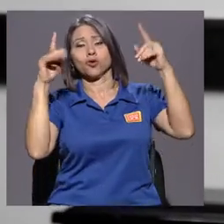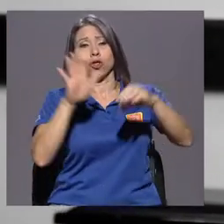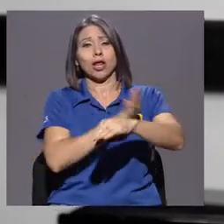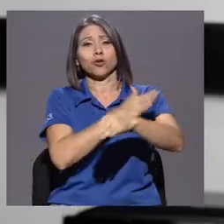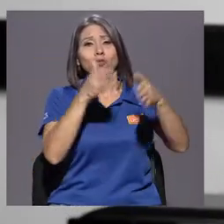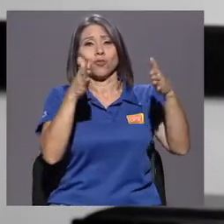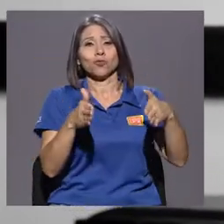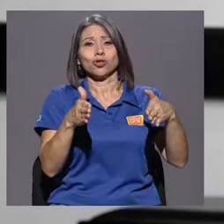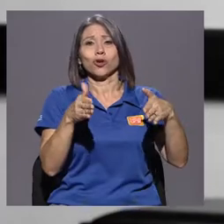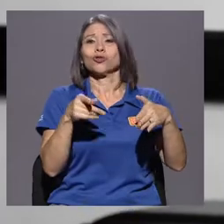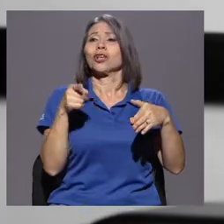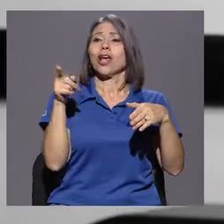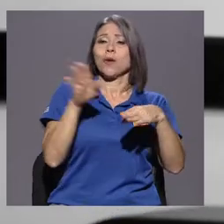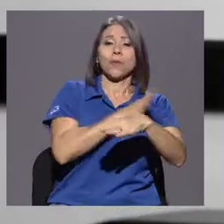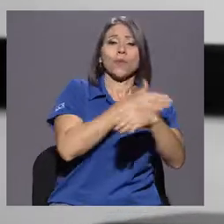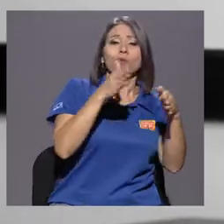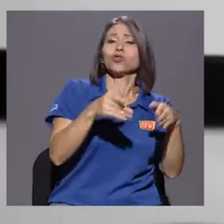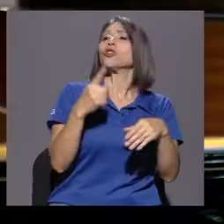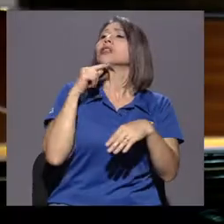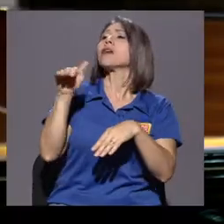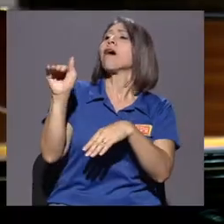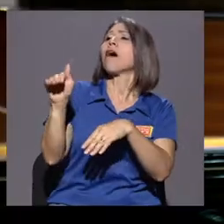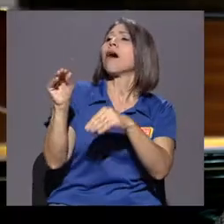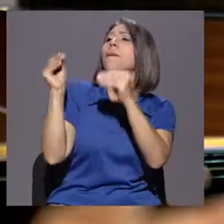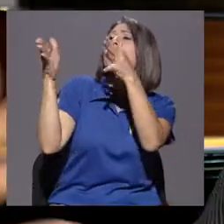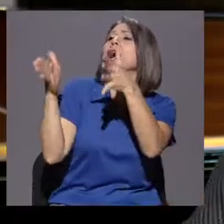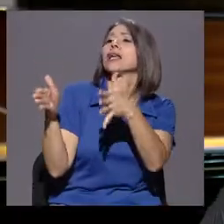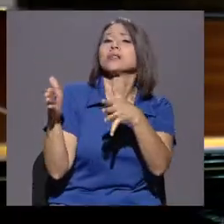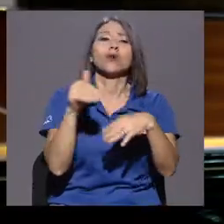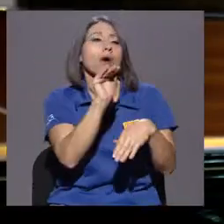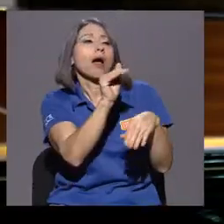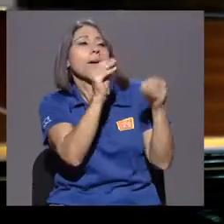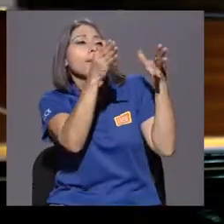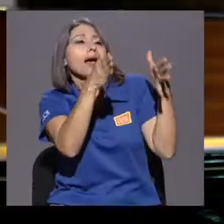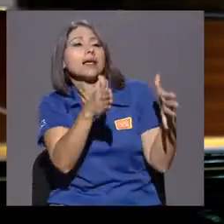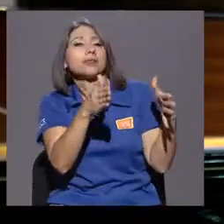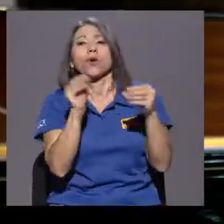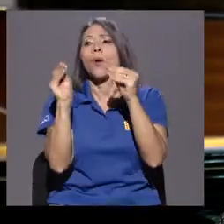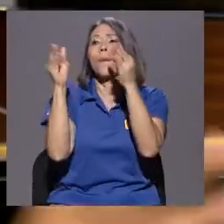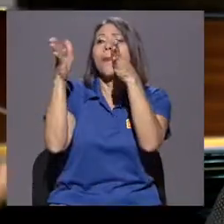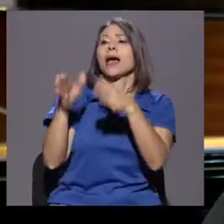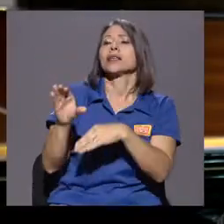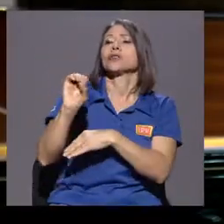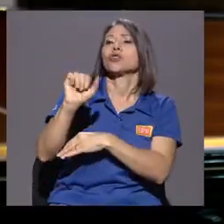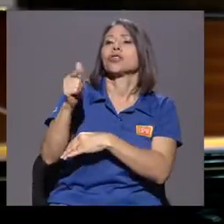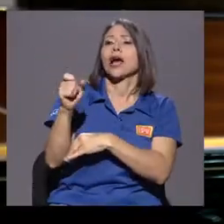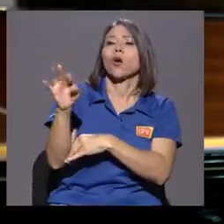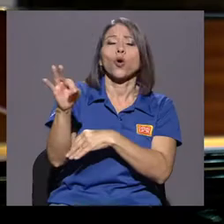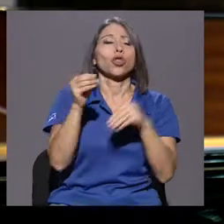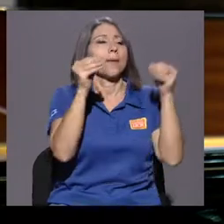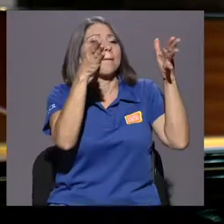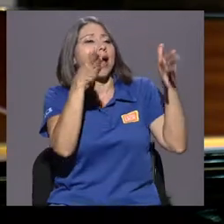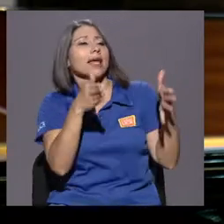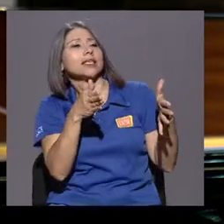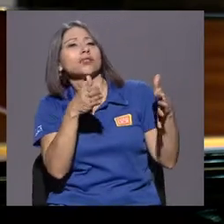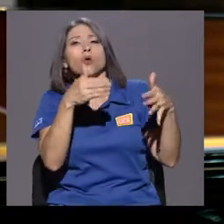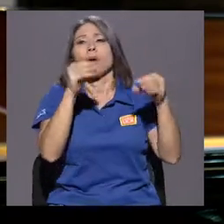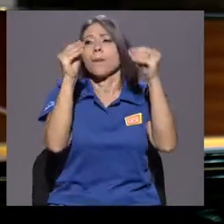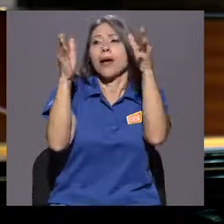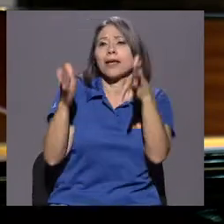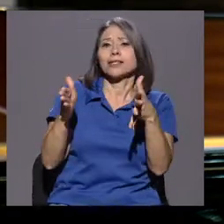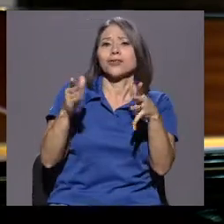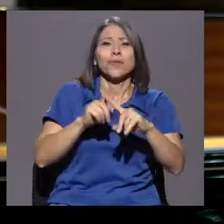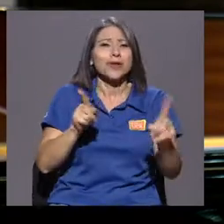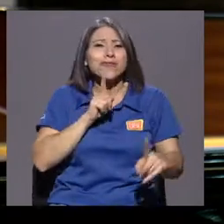llaman algunos a otros maestros maestro tal cosa maestro de maestros agua del maestro hoffman el maestro brawn del maestro es realmente